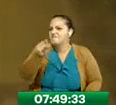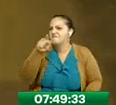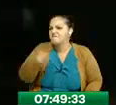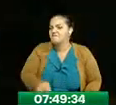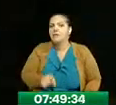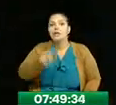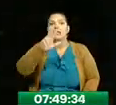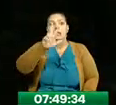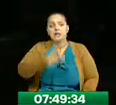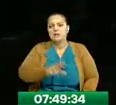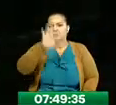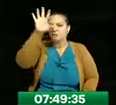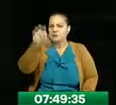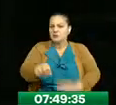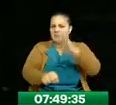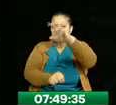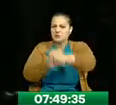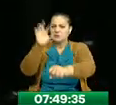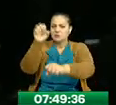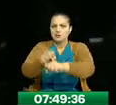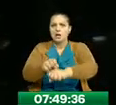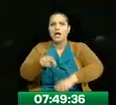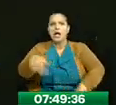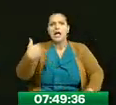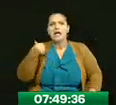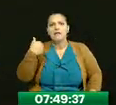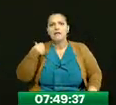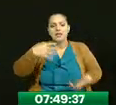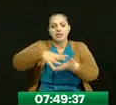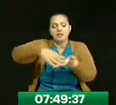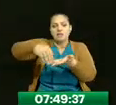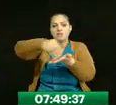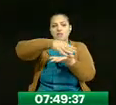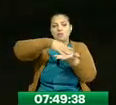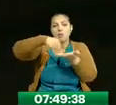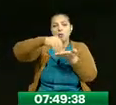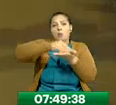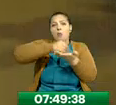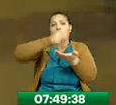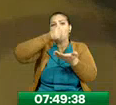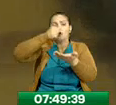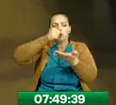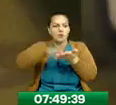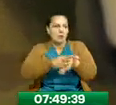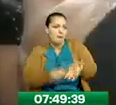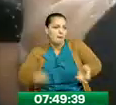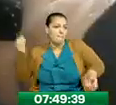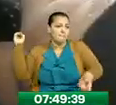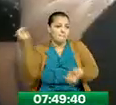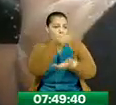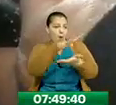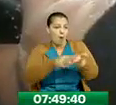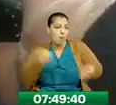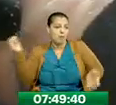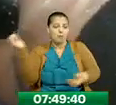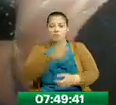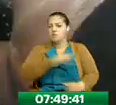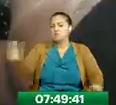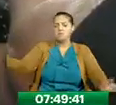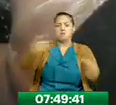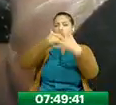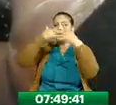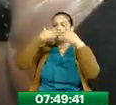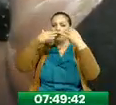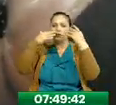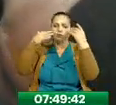los rateros, pero estos lanzaron un polvo presuntamente escopolamina, dejando desorientados a sus captores. Mejor los que cogieron, mejor así,